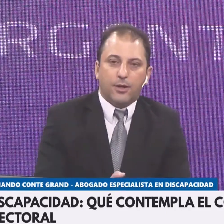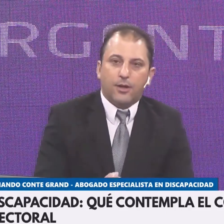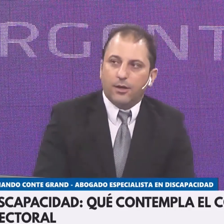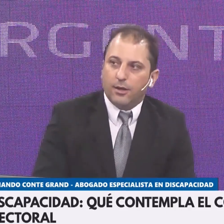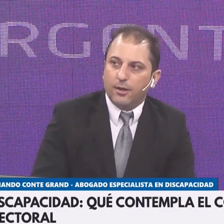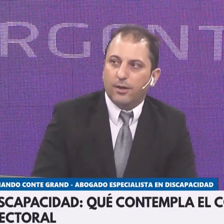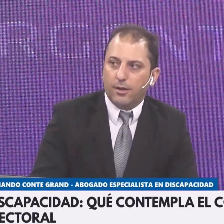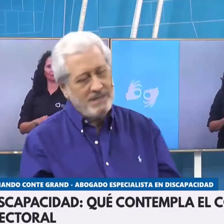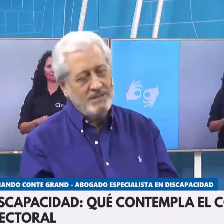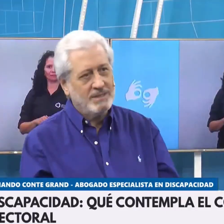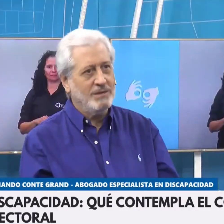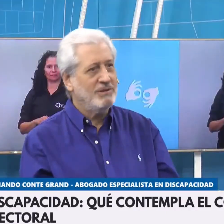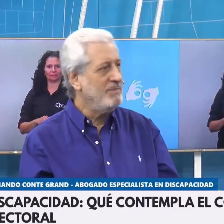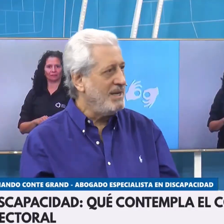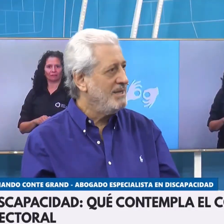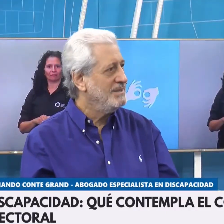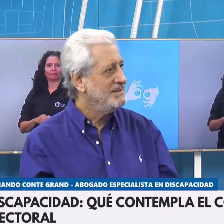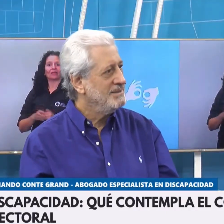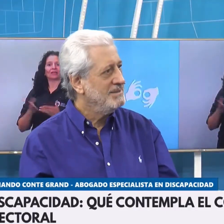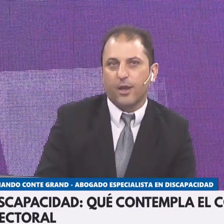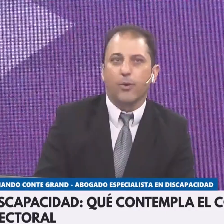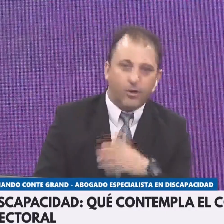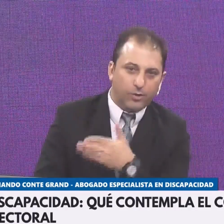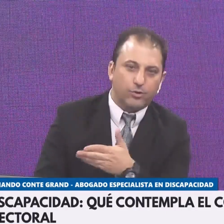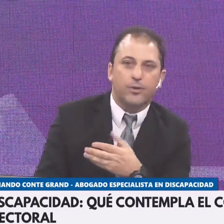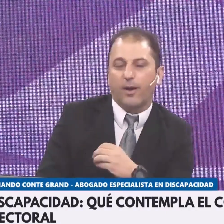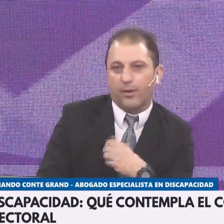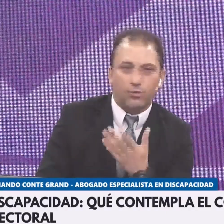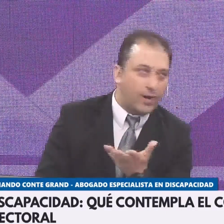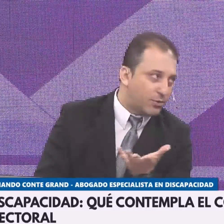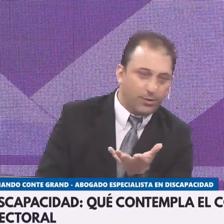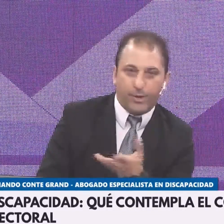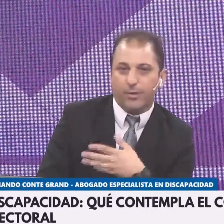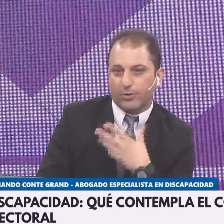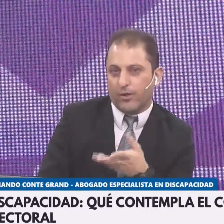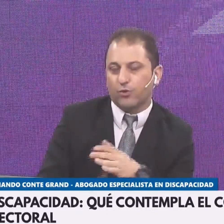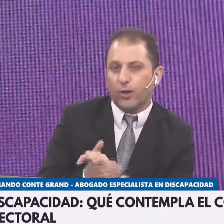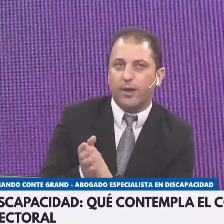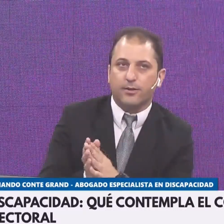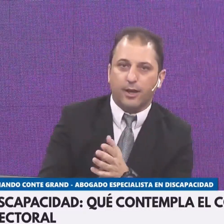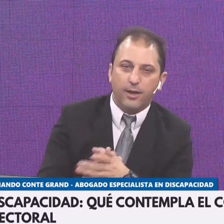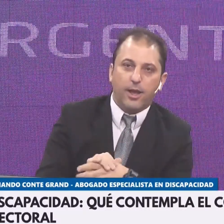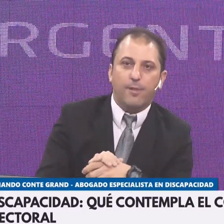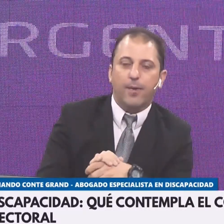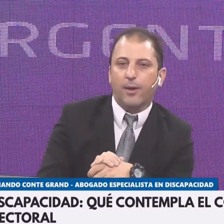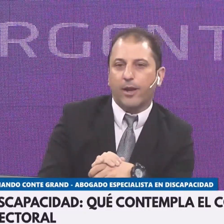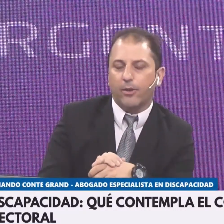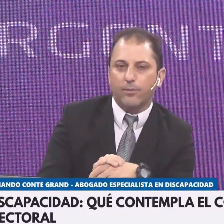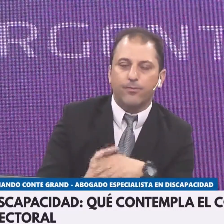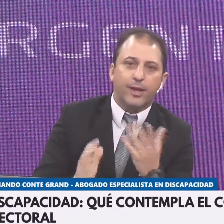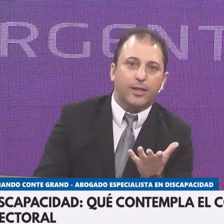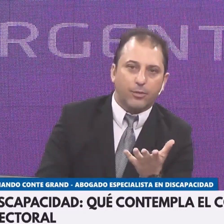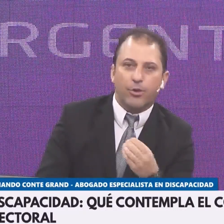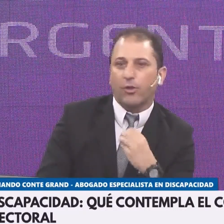entorno familiar porque una persona con discapacidad está insertada en una familia sin dudas Eh bueno y el doctor nos hablaba de su caso en primera persona de su hija así que es más que